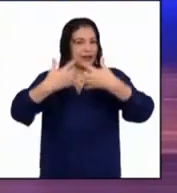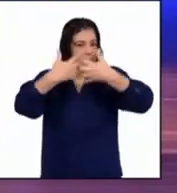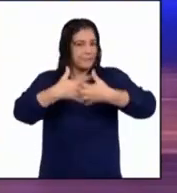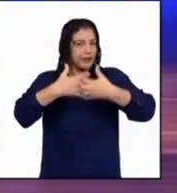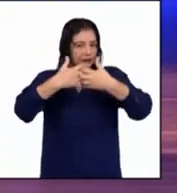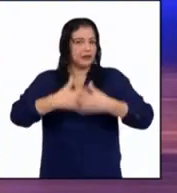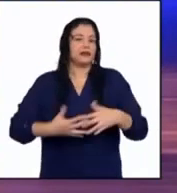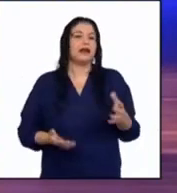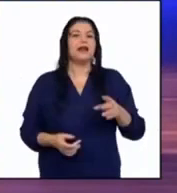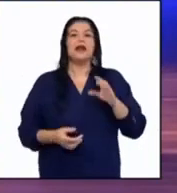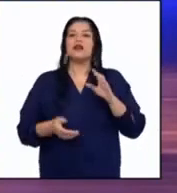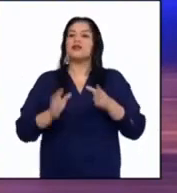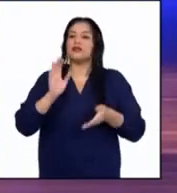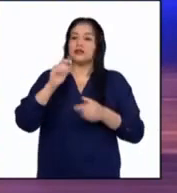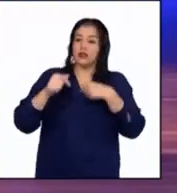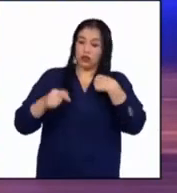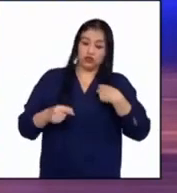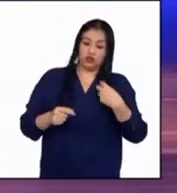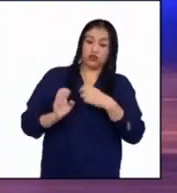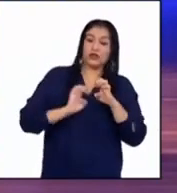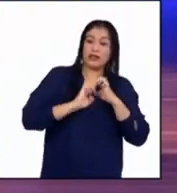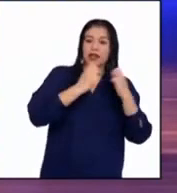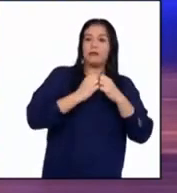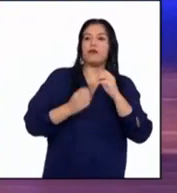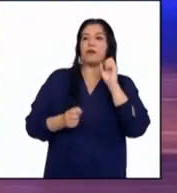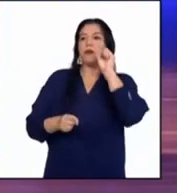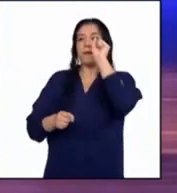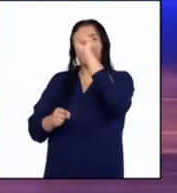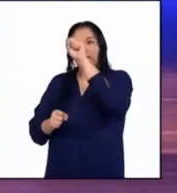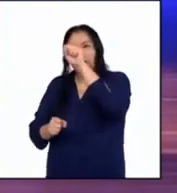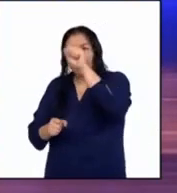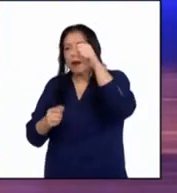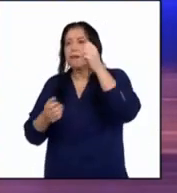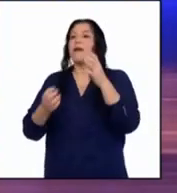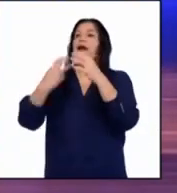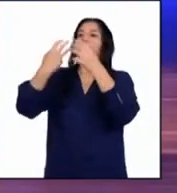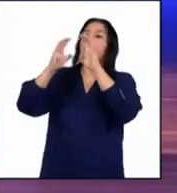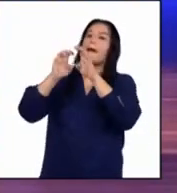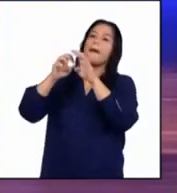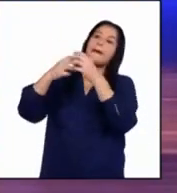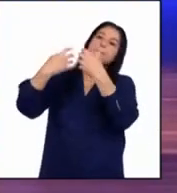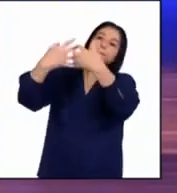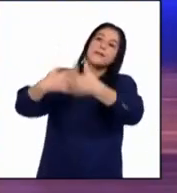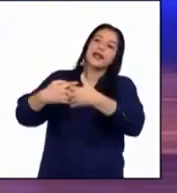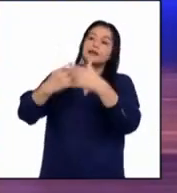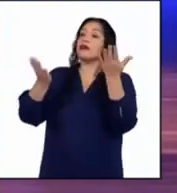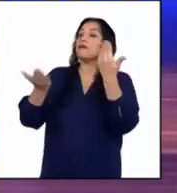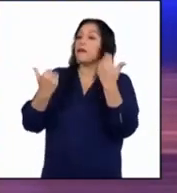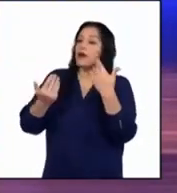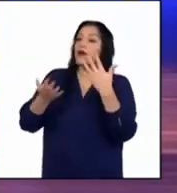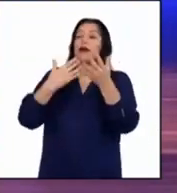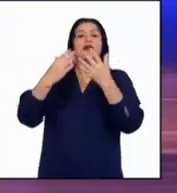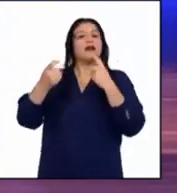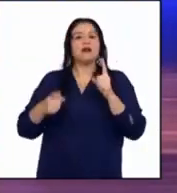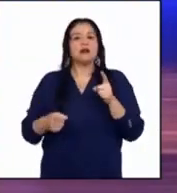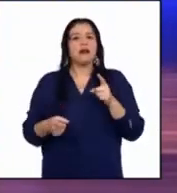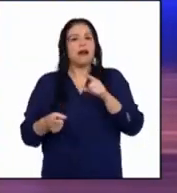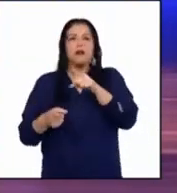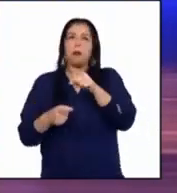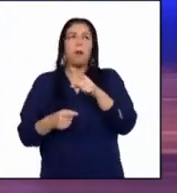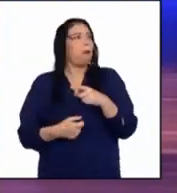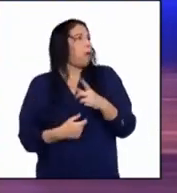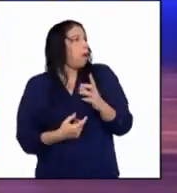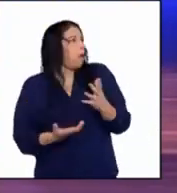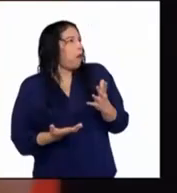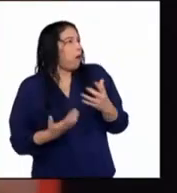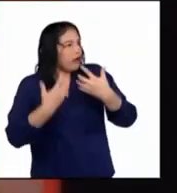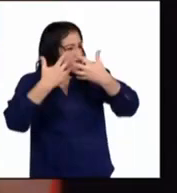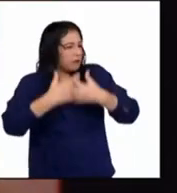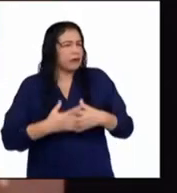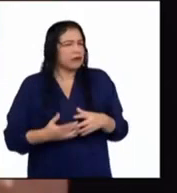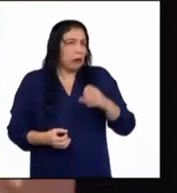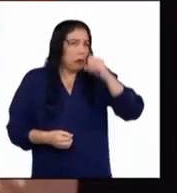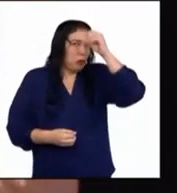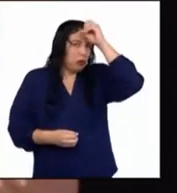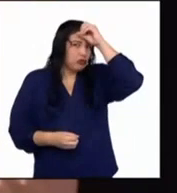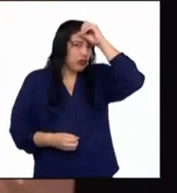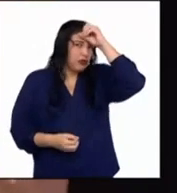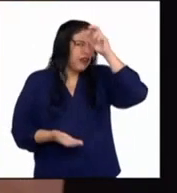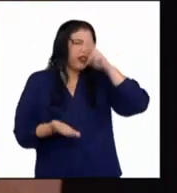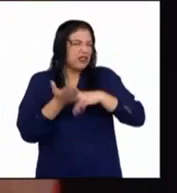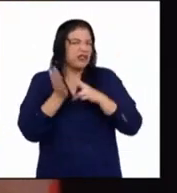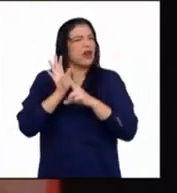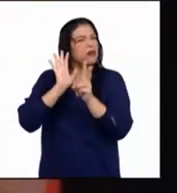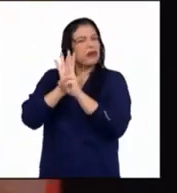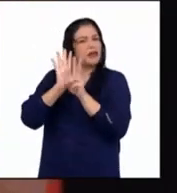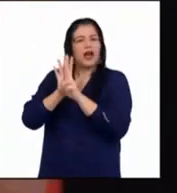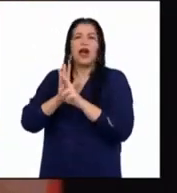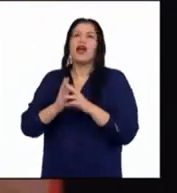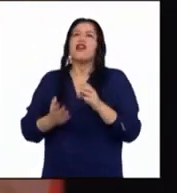la puerta a muchas empresas y nos dimos cuenta que no existía conocimiento acerca del concepto y mucho menos no había